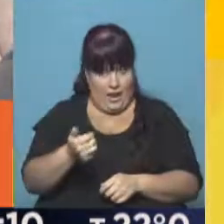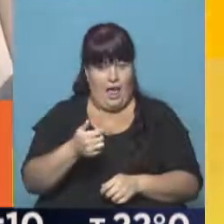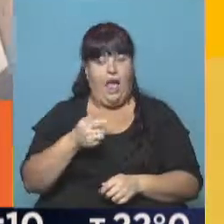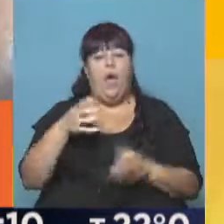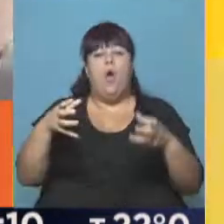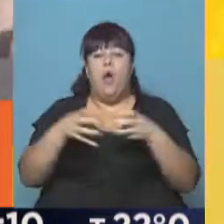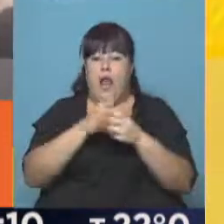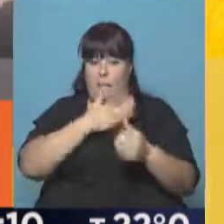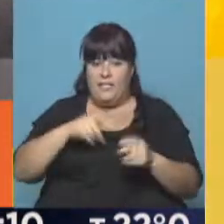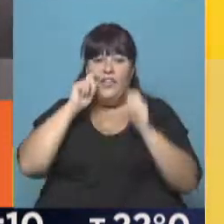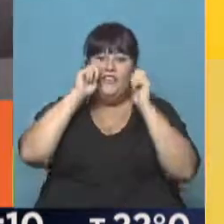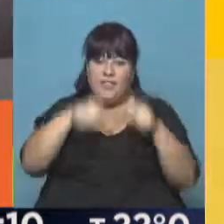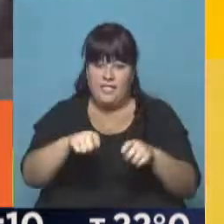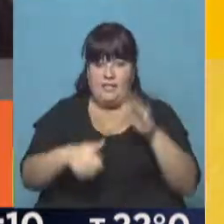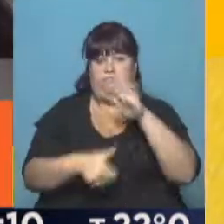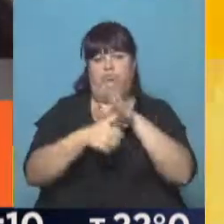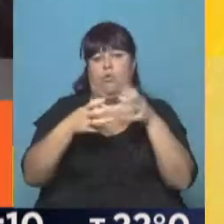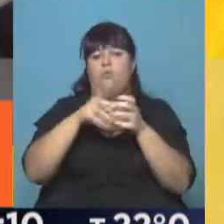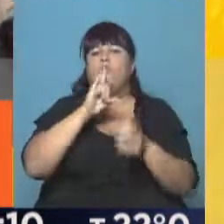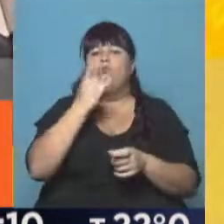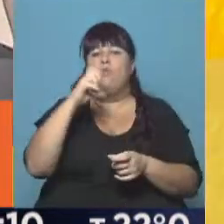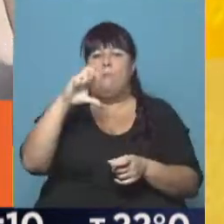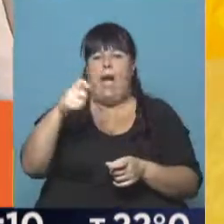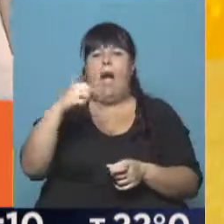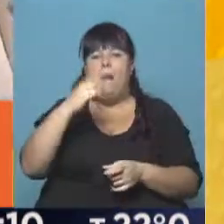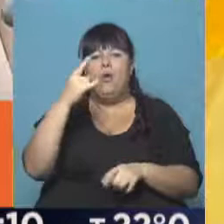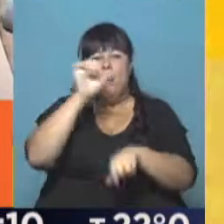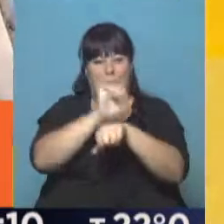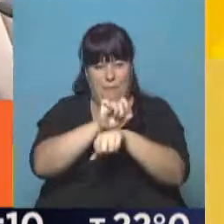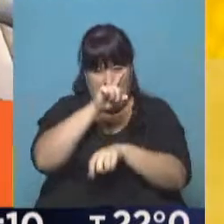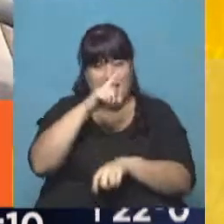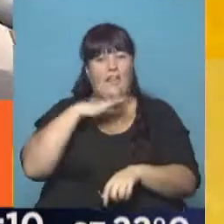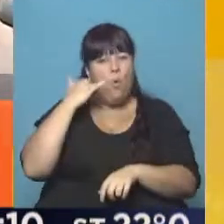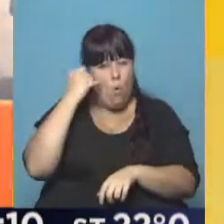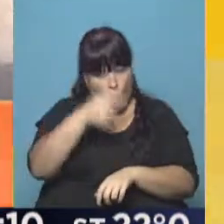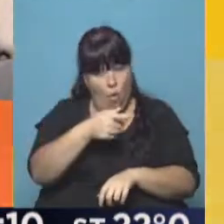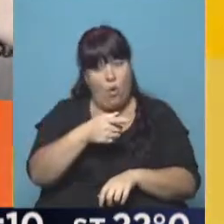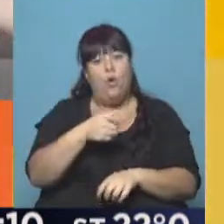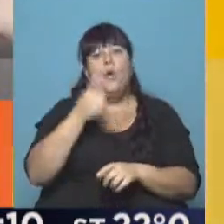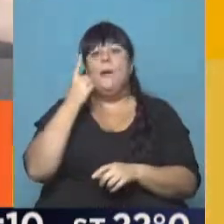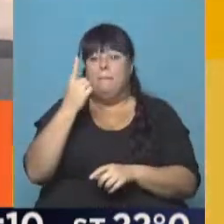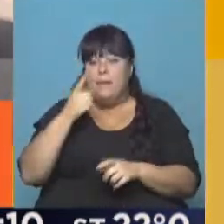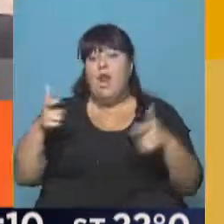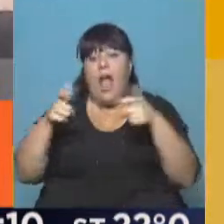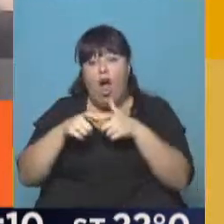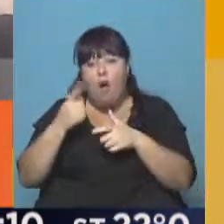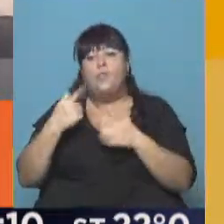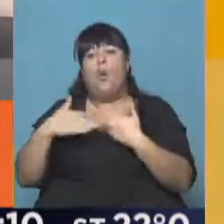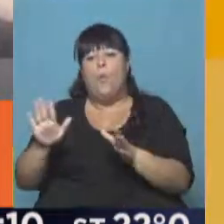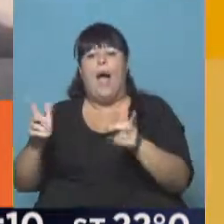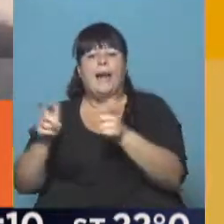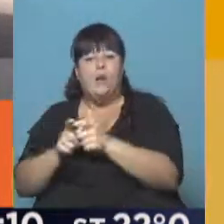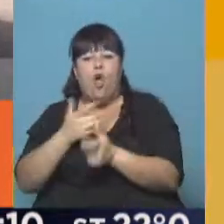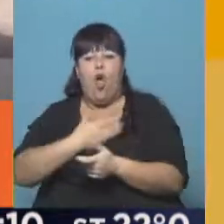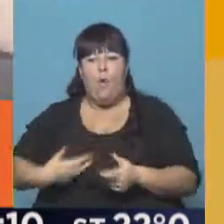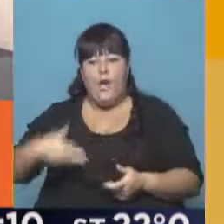conducción del organismo visitará a la líder de la Tupac Amaru en el penal Alto Comedero en Jujuy. Antes, la comisión mantendrá un encuentro con